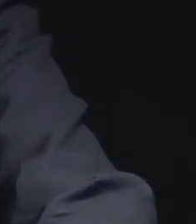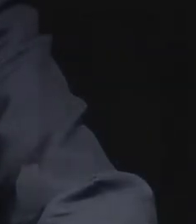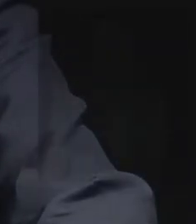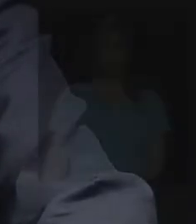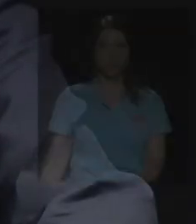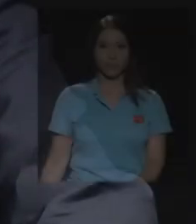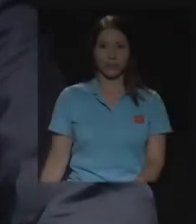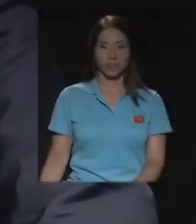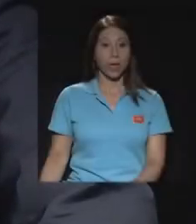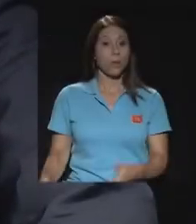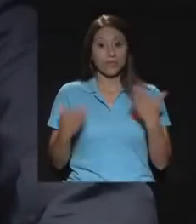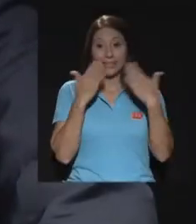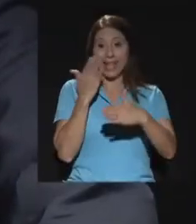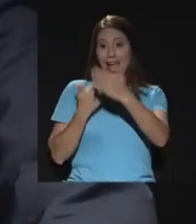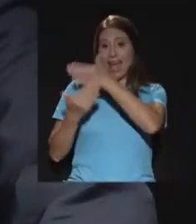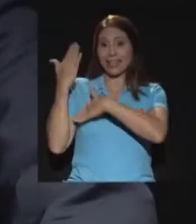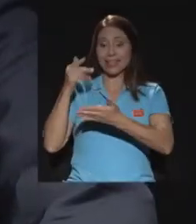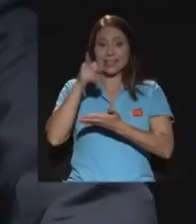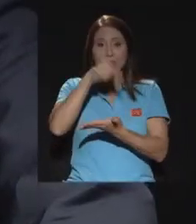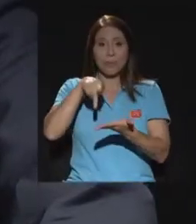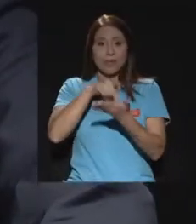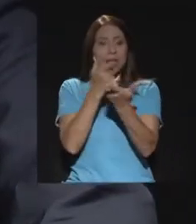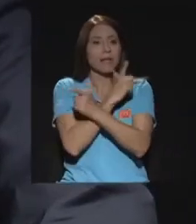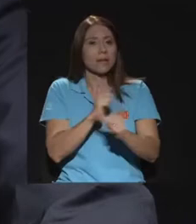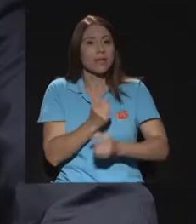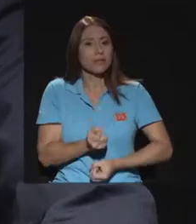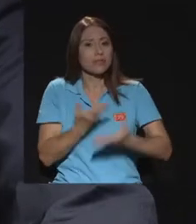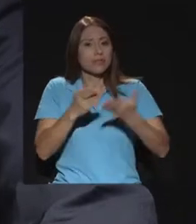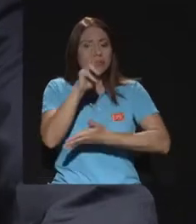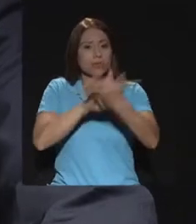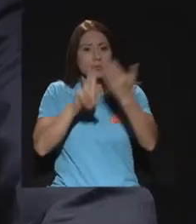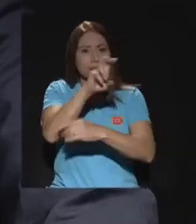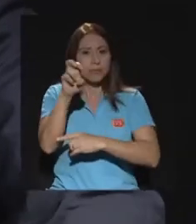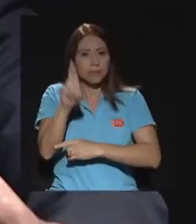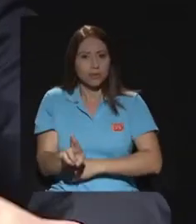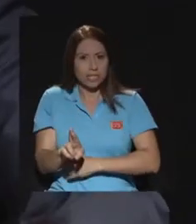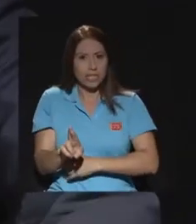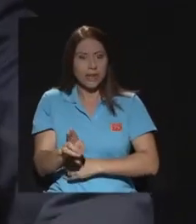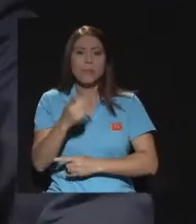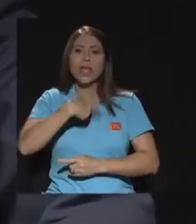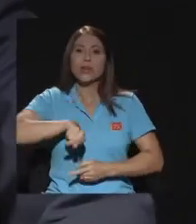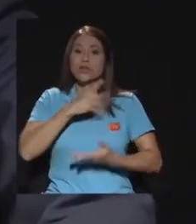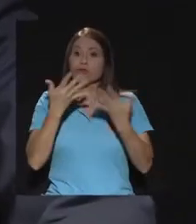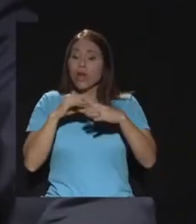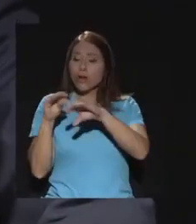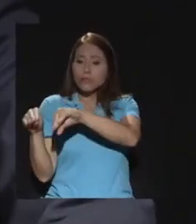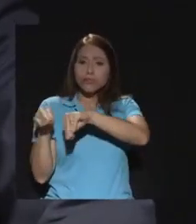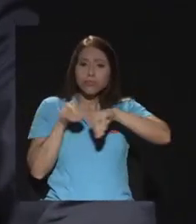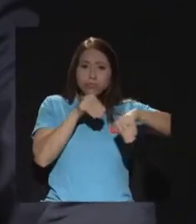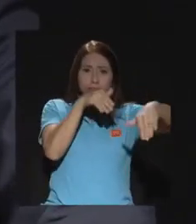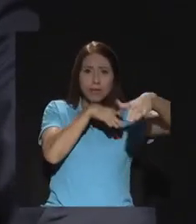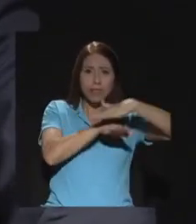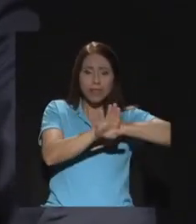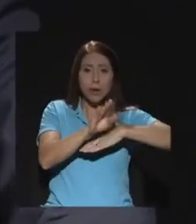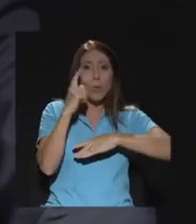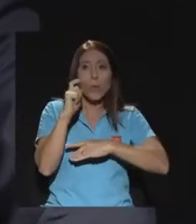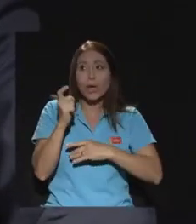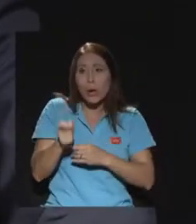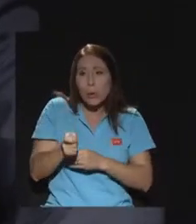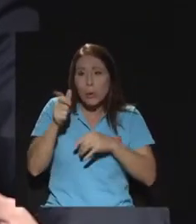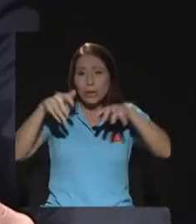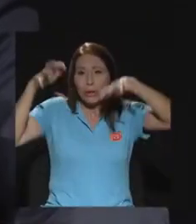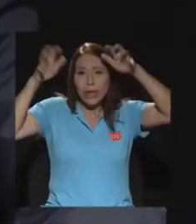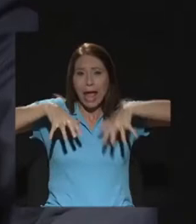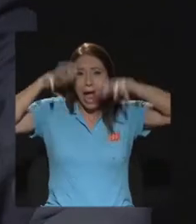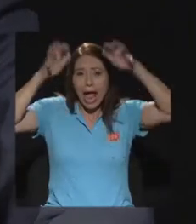Luego de estar en la Plaza de la Libertad de Expresión de la Universidad de Costa Rica, nos hemos desplazado del estudio porque un poquito de agua nos ha